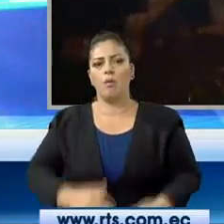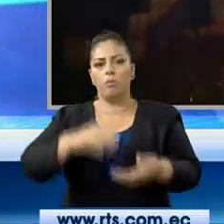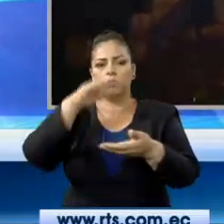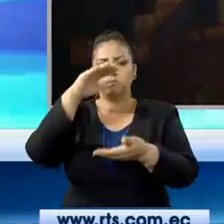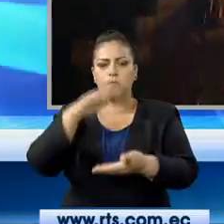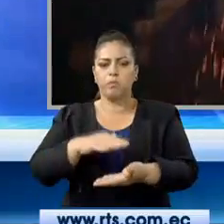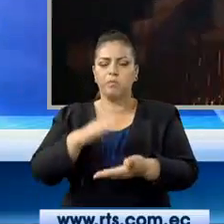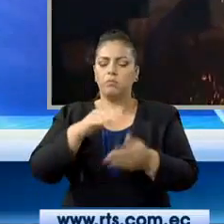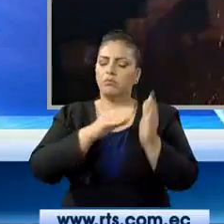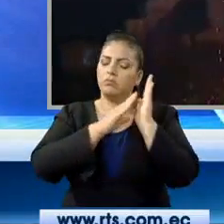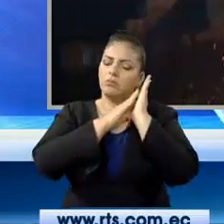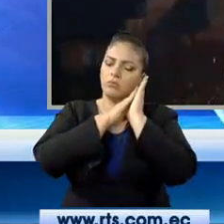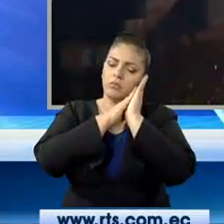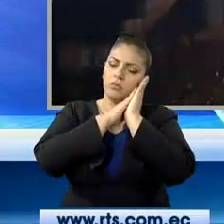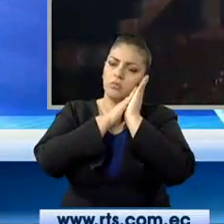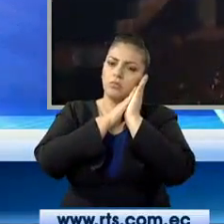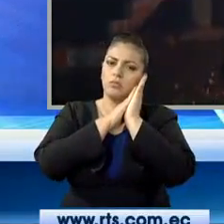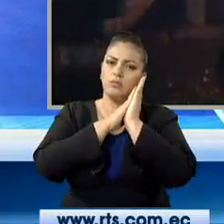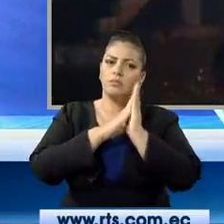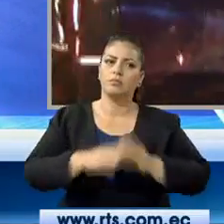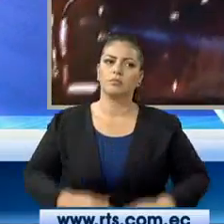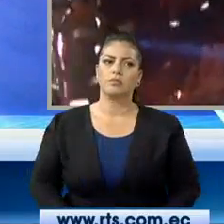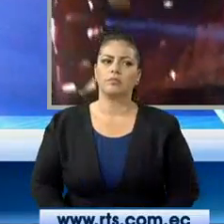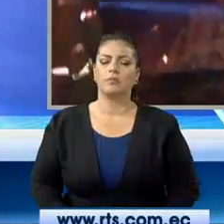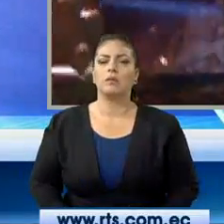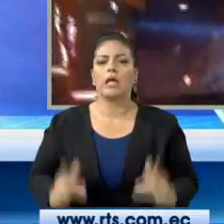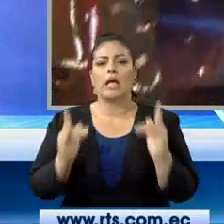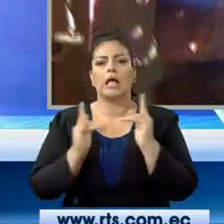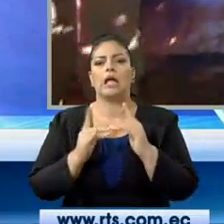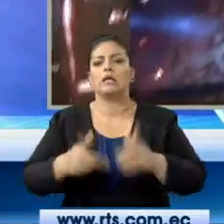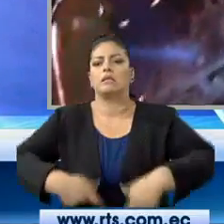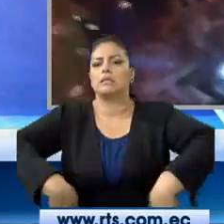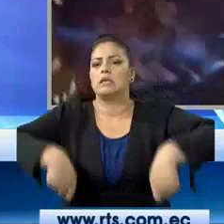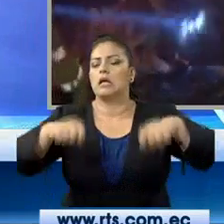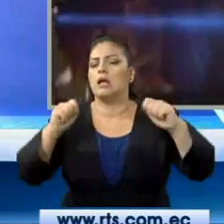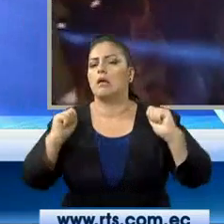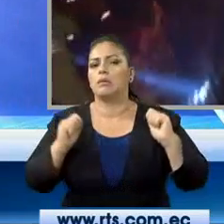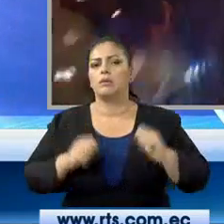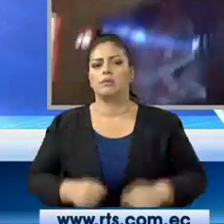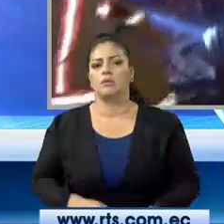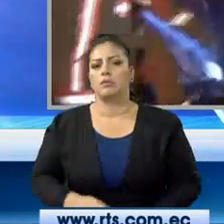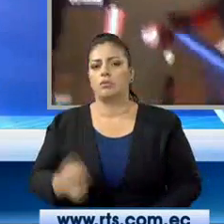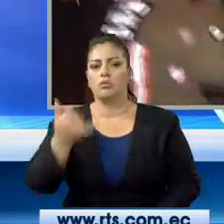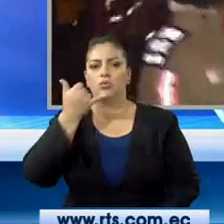para poder dormir. ¿A qué número podría? Sábanas. Al